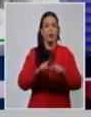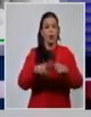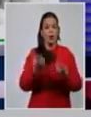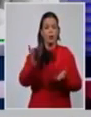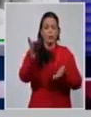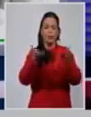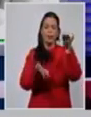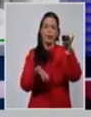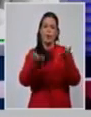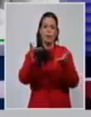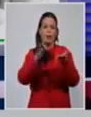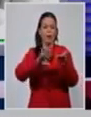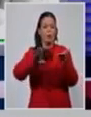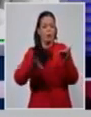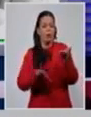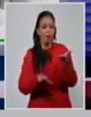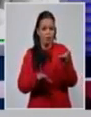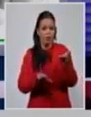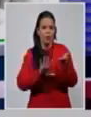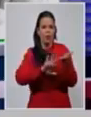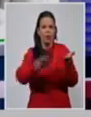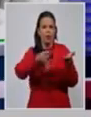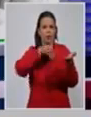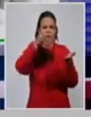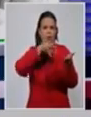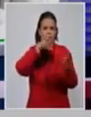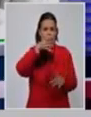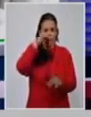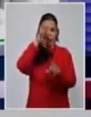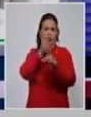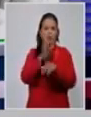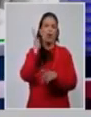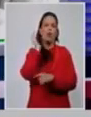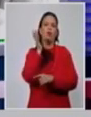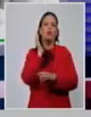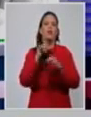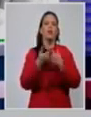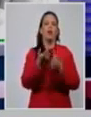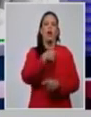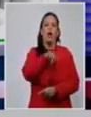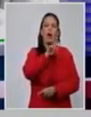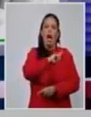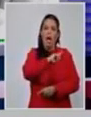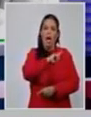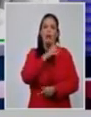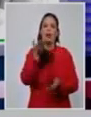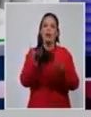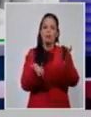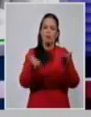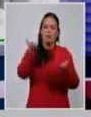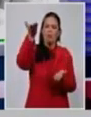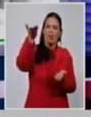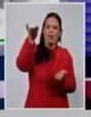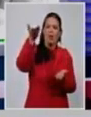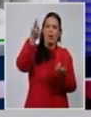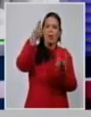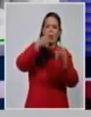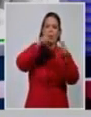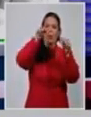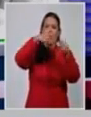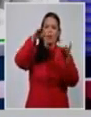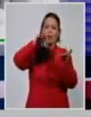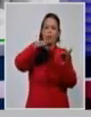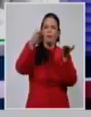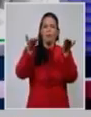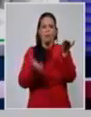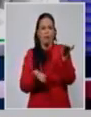balance negativo. Hablábamos que en la presentación que en el día de ayer el balance era positivo, hoy vuelve a ser negativo, es